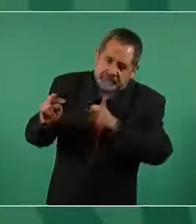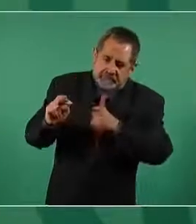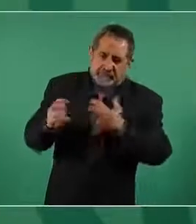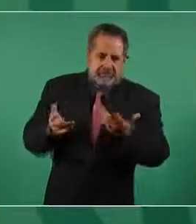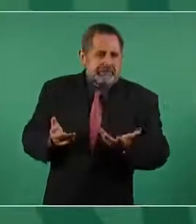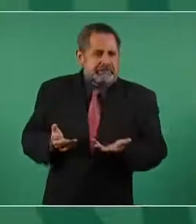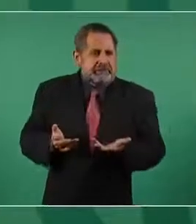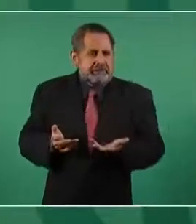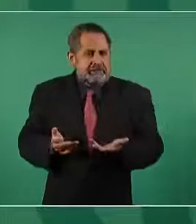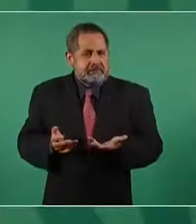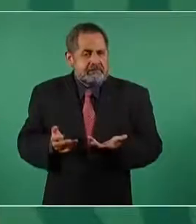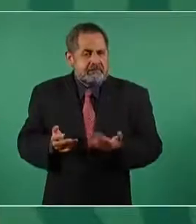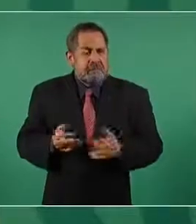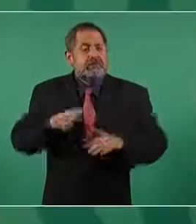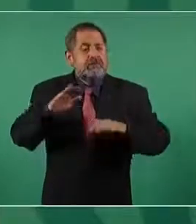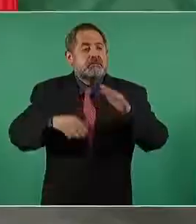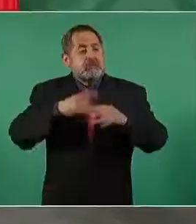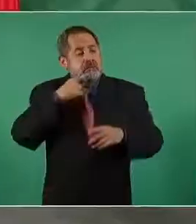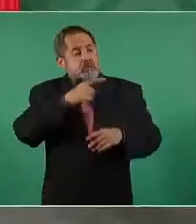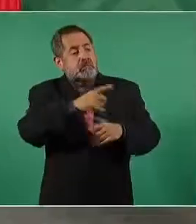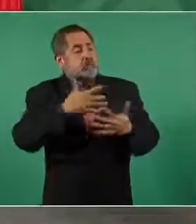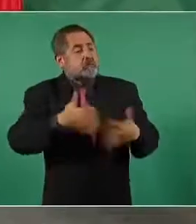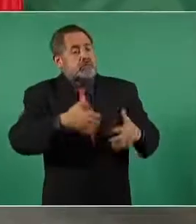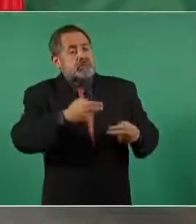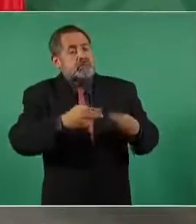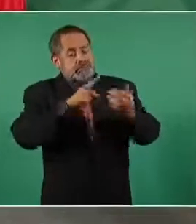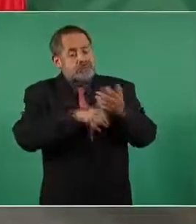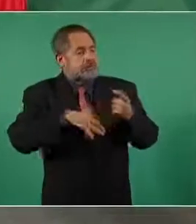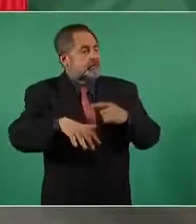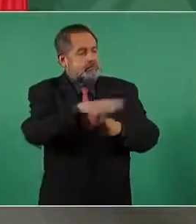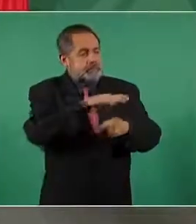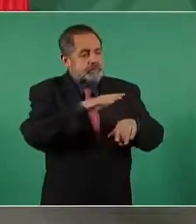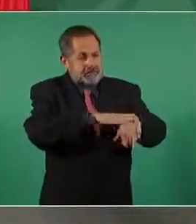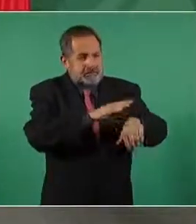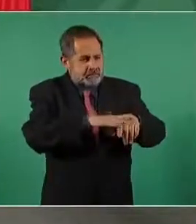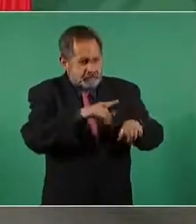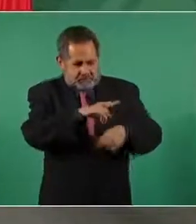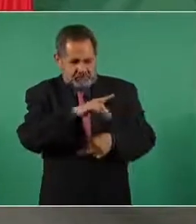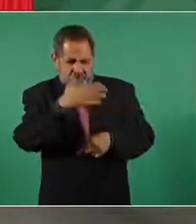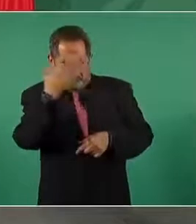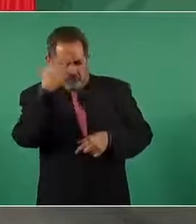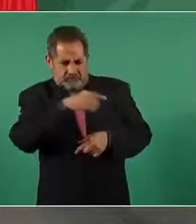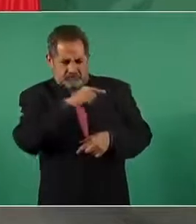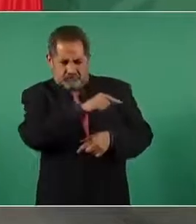A veces les digo a los empresarios que si sabían